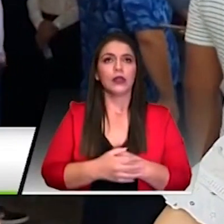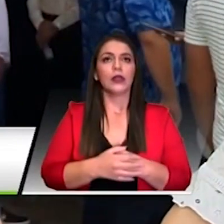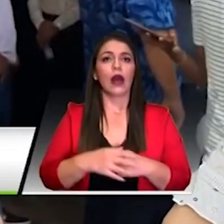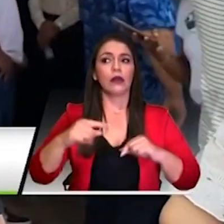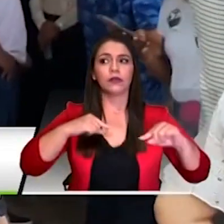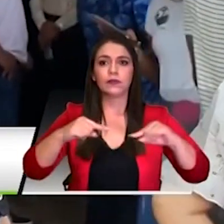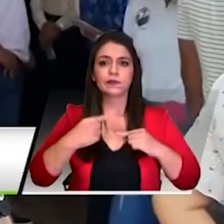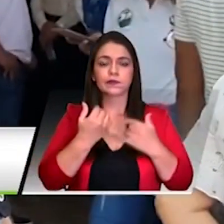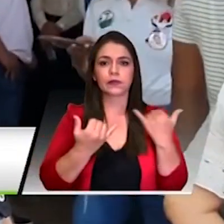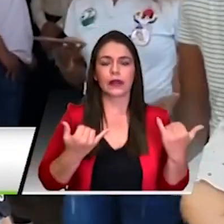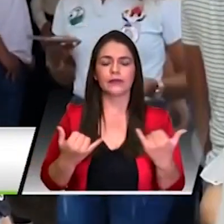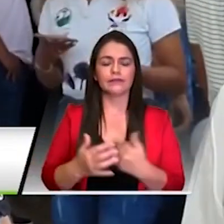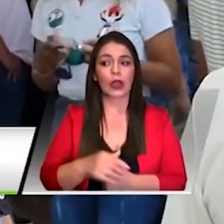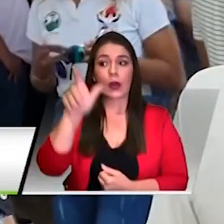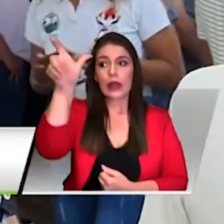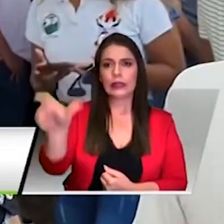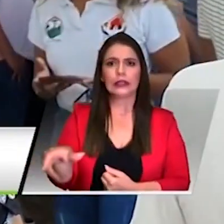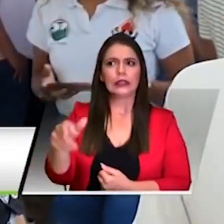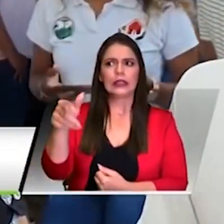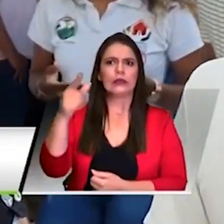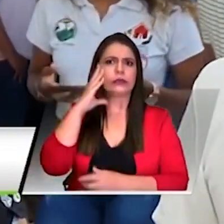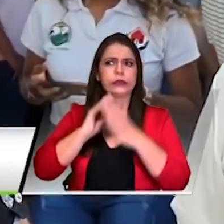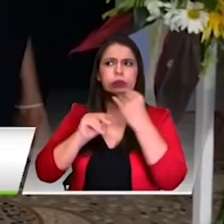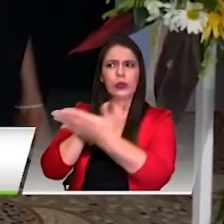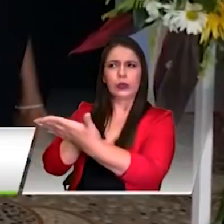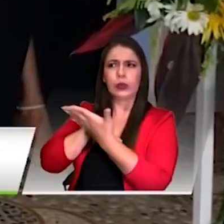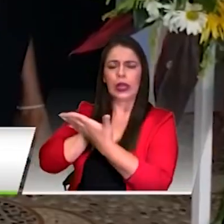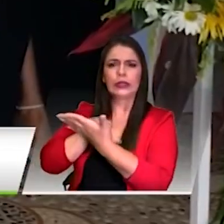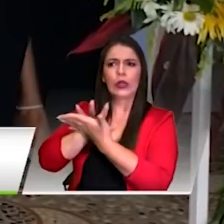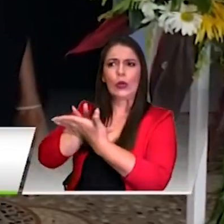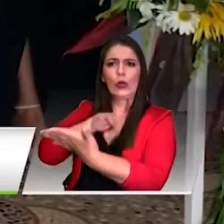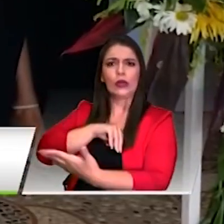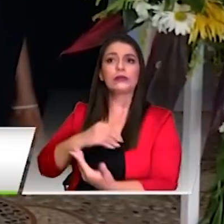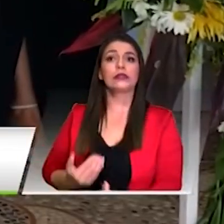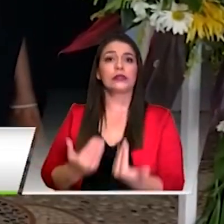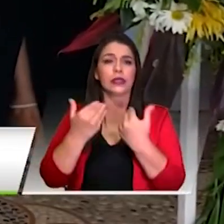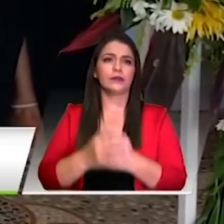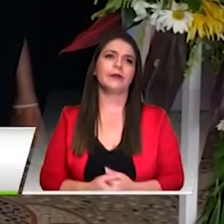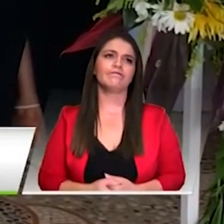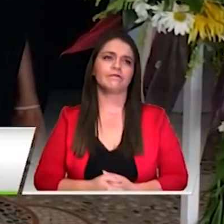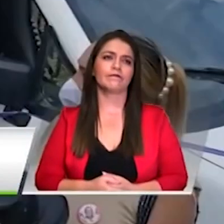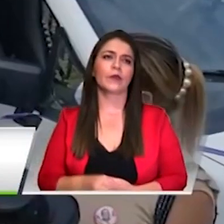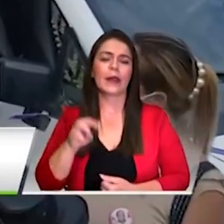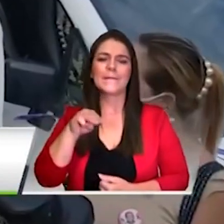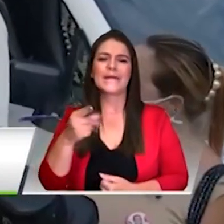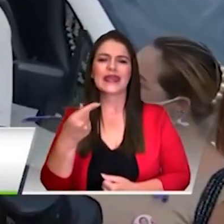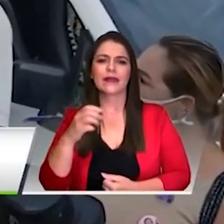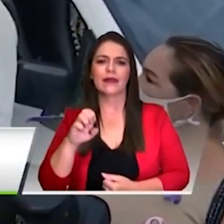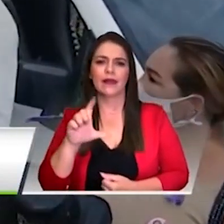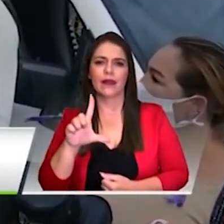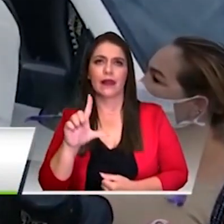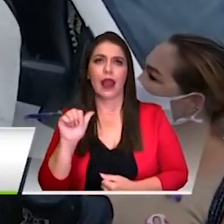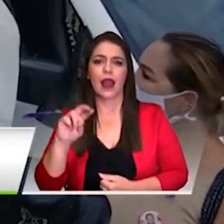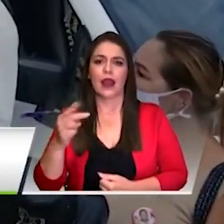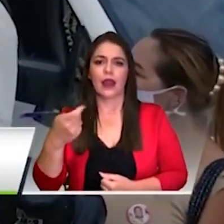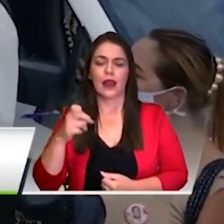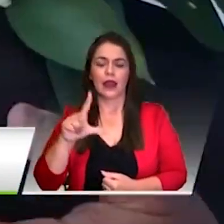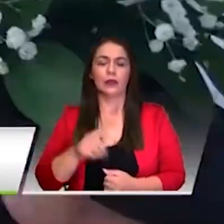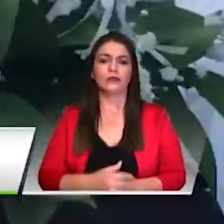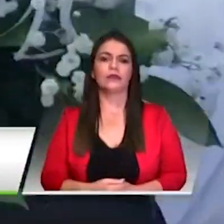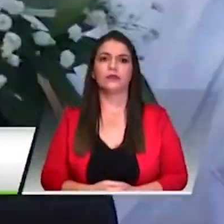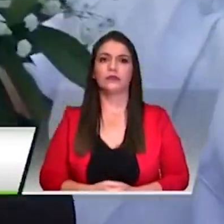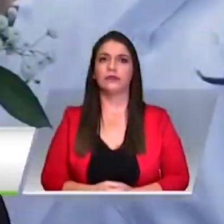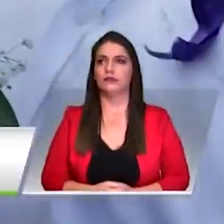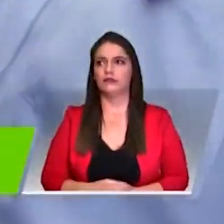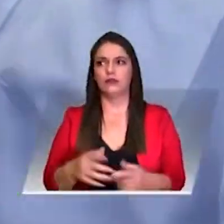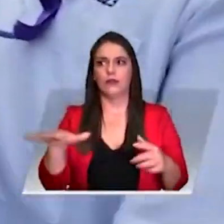municipio, un baluarte, un ejemplo a seguir. Tarazá llora hoy a Miguel Ángel Gómez, un hombre que dedicó parte de